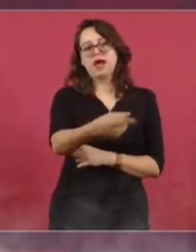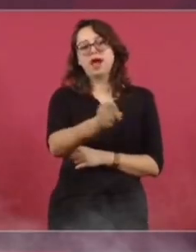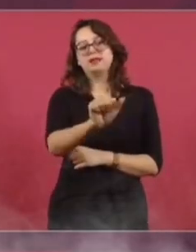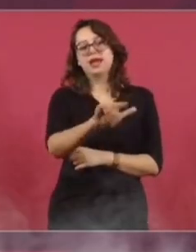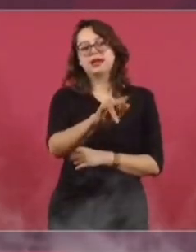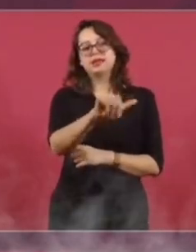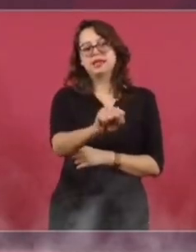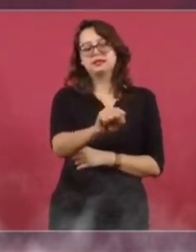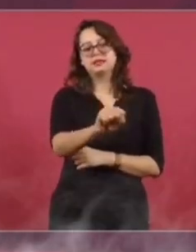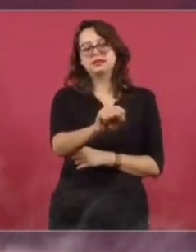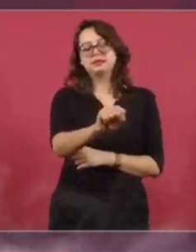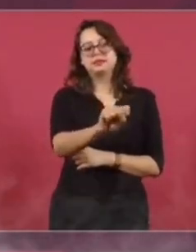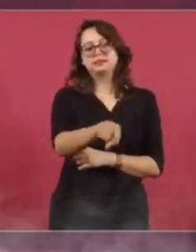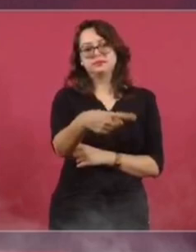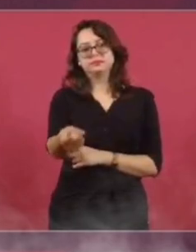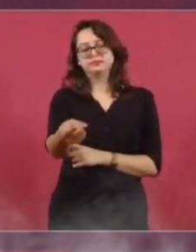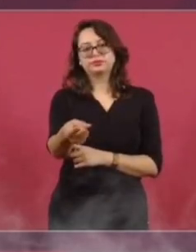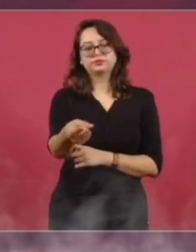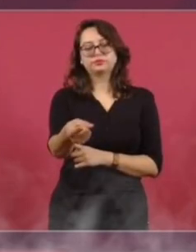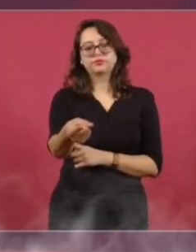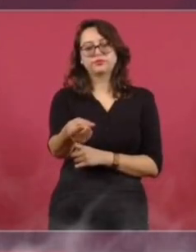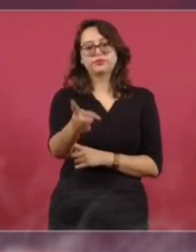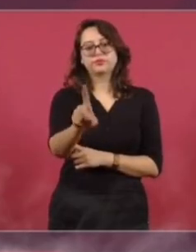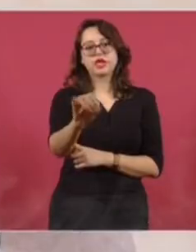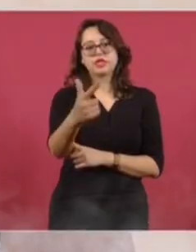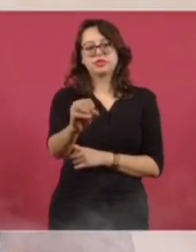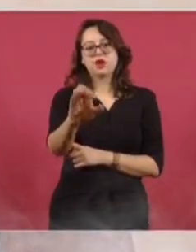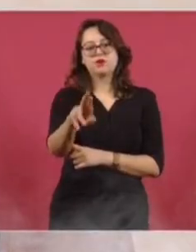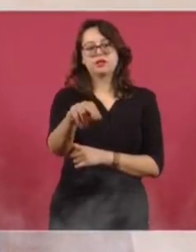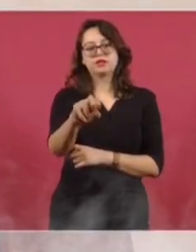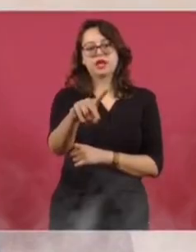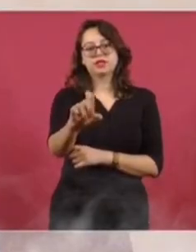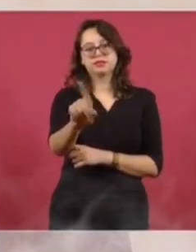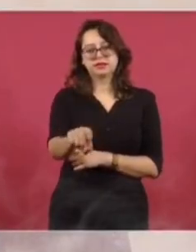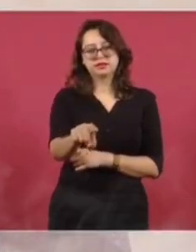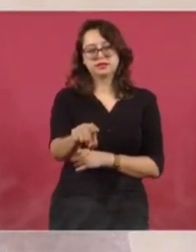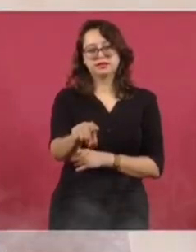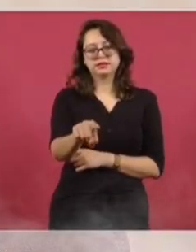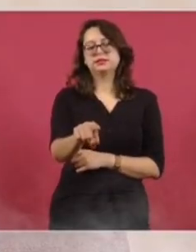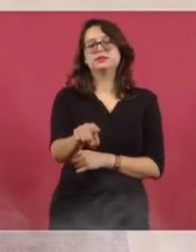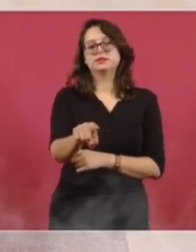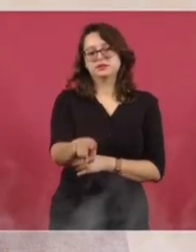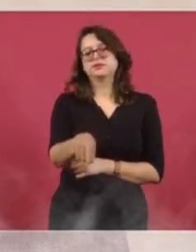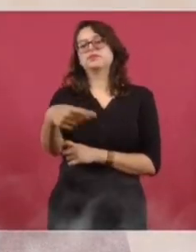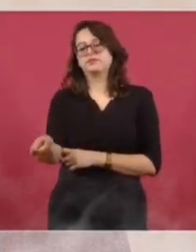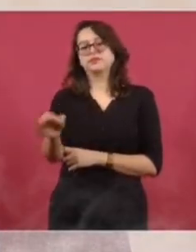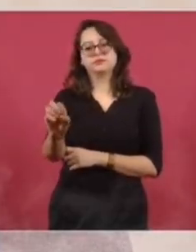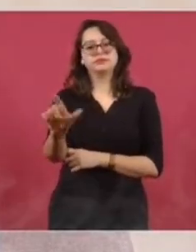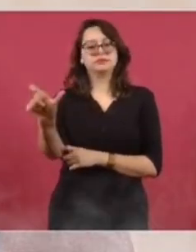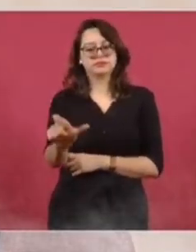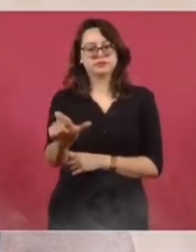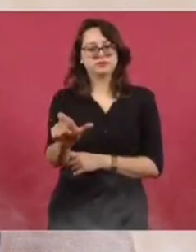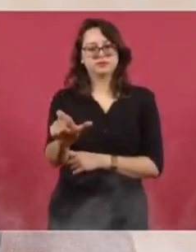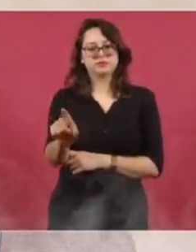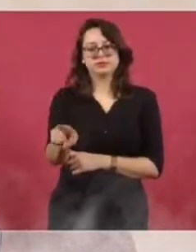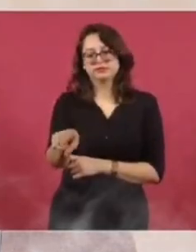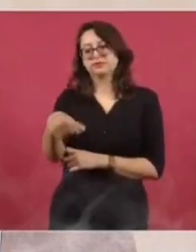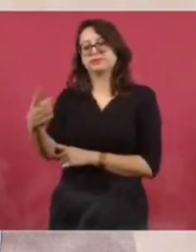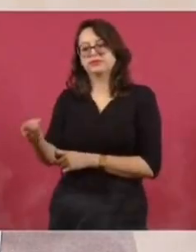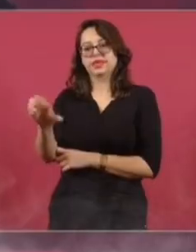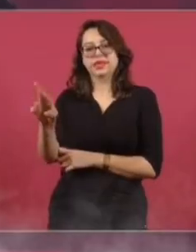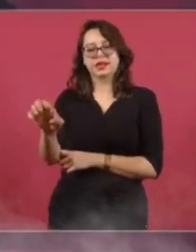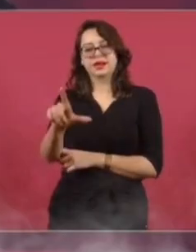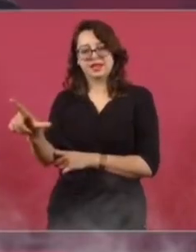Salinas y con Diego Fernández y desde luego con Fox y el que estaba en gobernación,